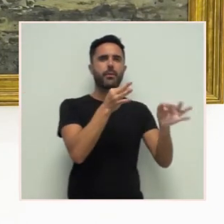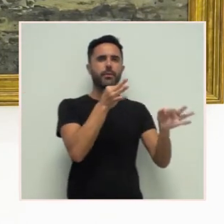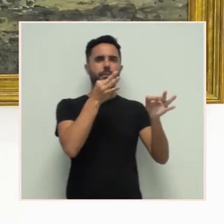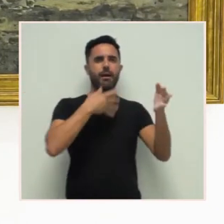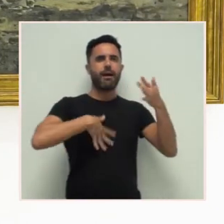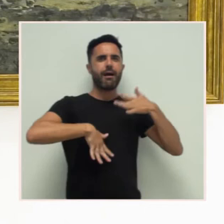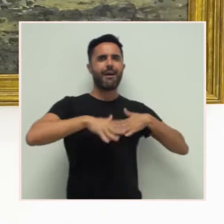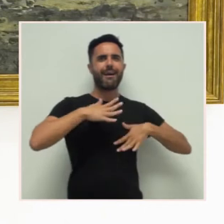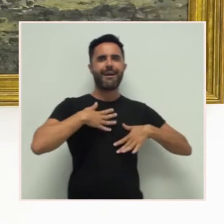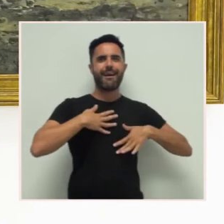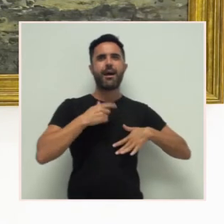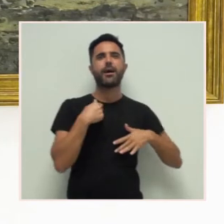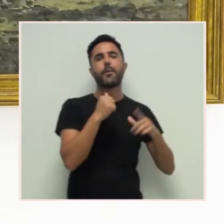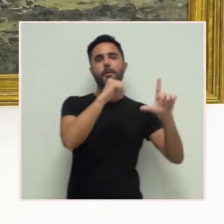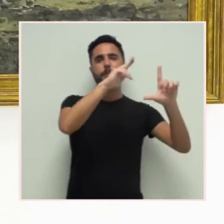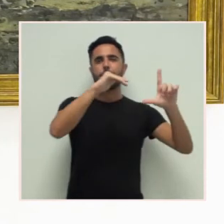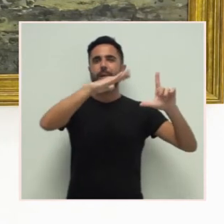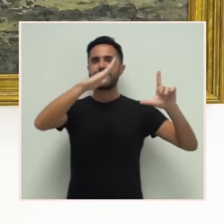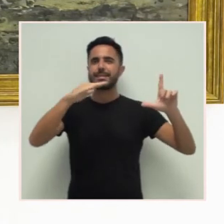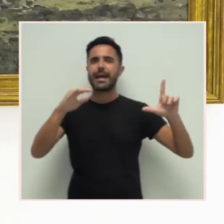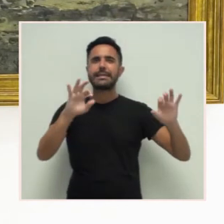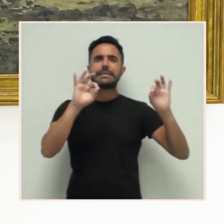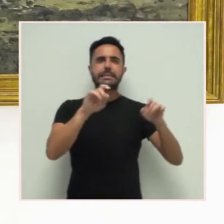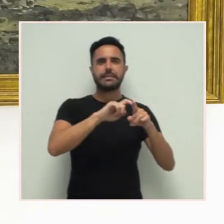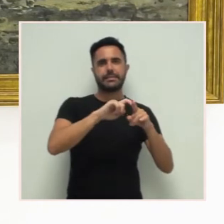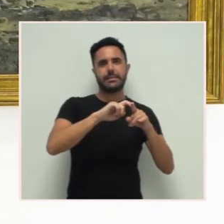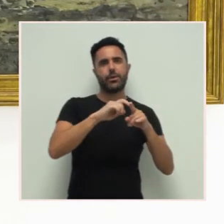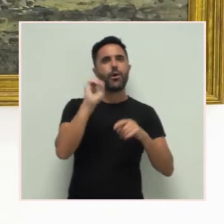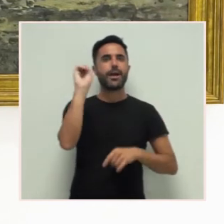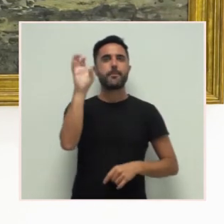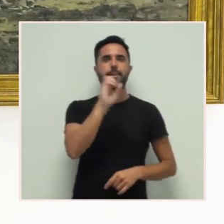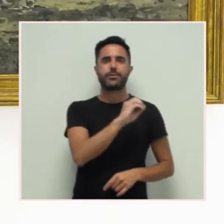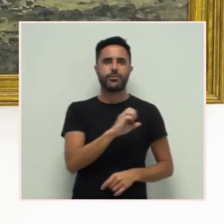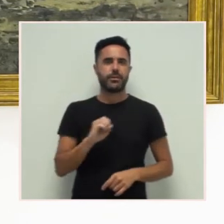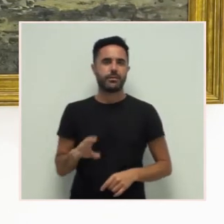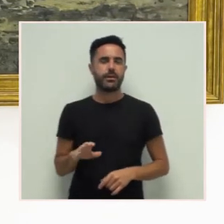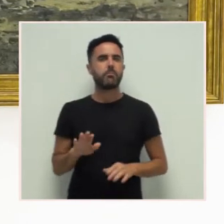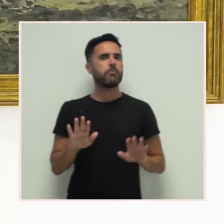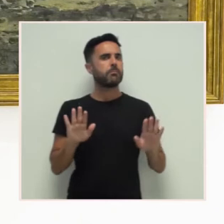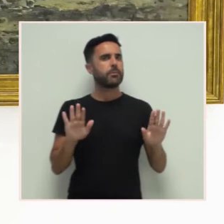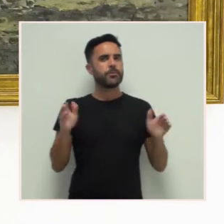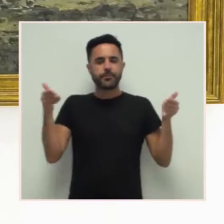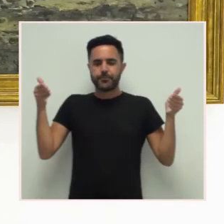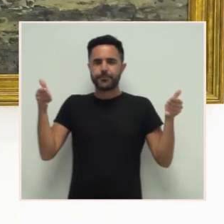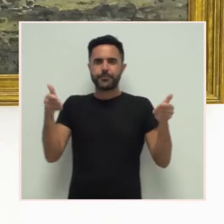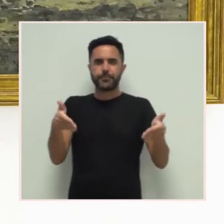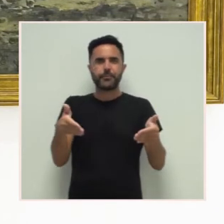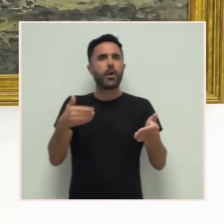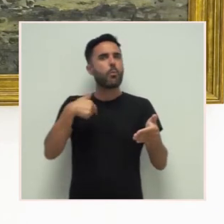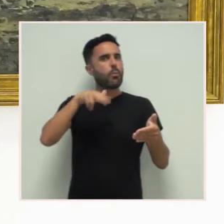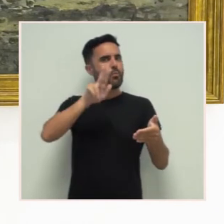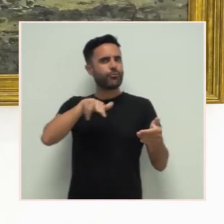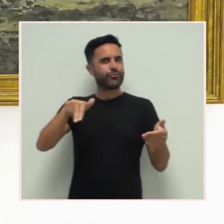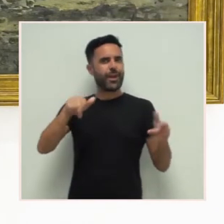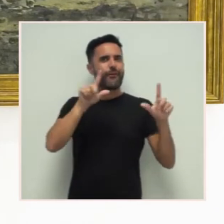sobre todo de corte impresionista. Pero bueno, centrémonos un pouquiño no que temos aquí de Eliseo Meifrén no museo e podo